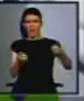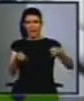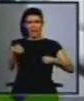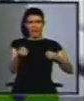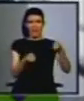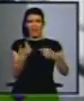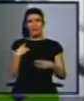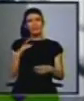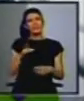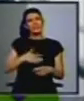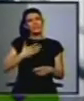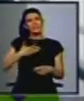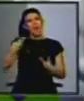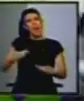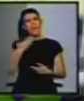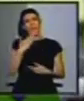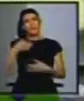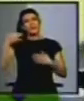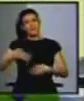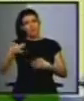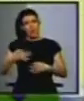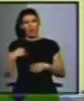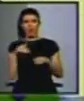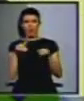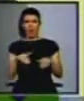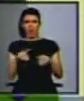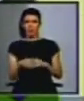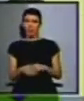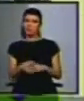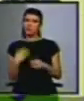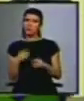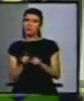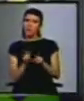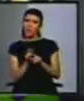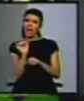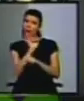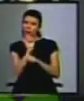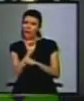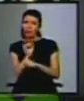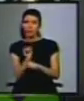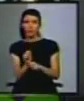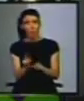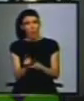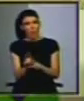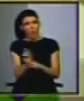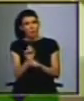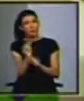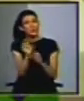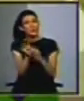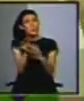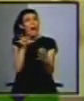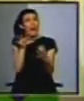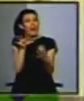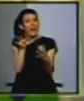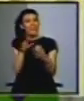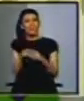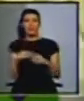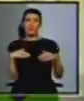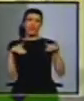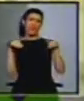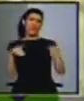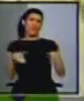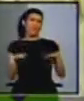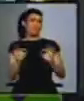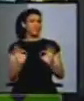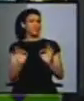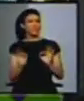pasajeros estarán más seguros y cómodos. Igual que un auto, mejor que yo diría que un auto nuevo. Un poquito más grande, sí, pero de todas maneras una comodidad absoluta.